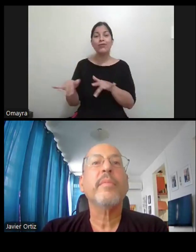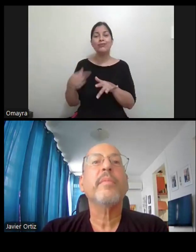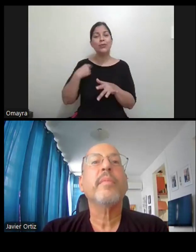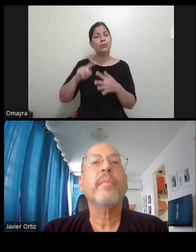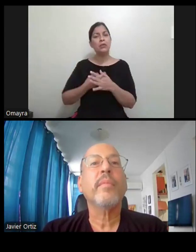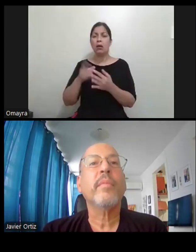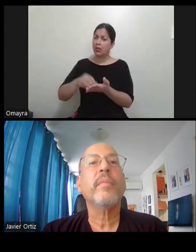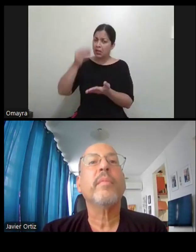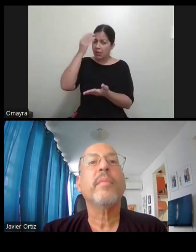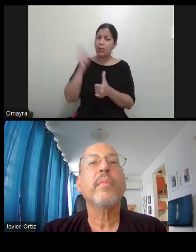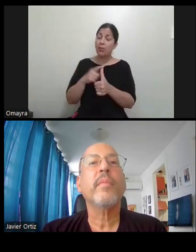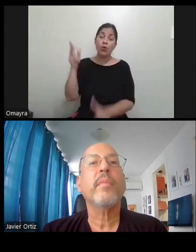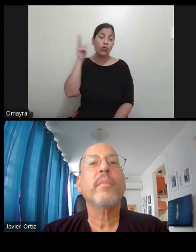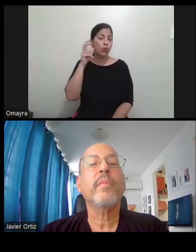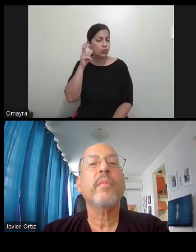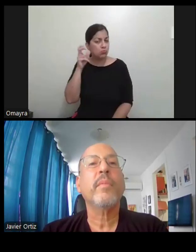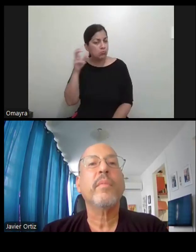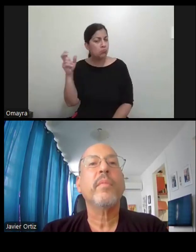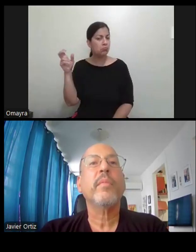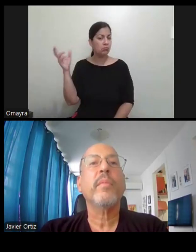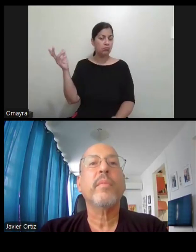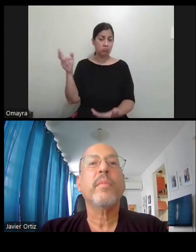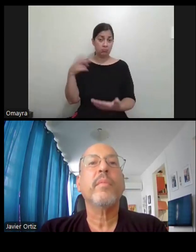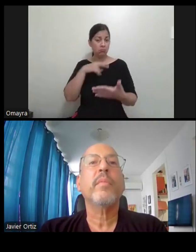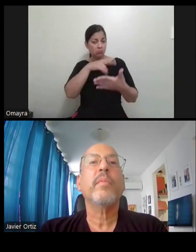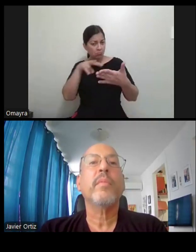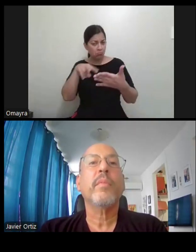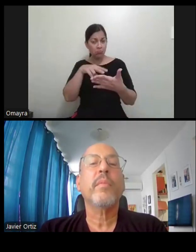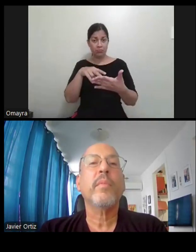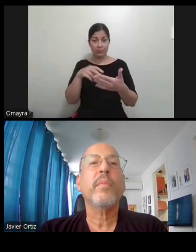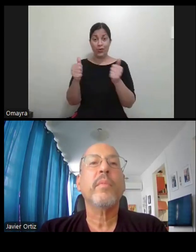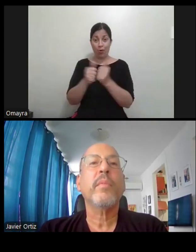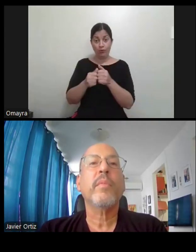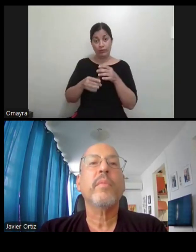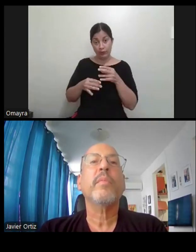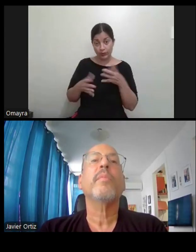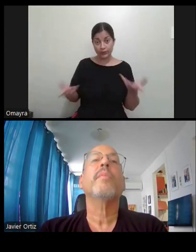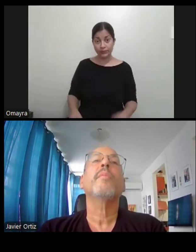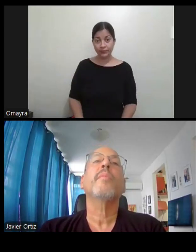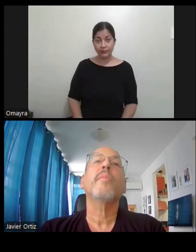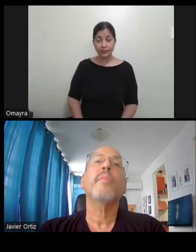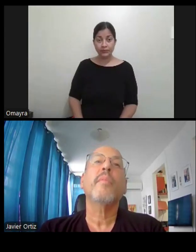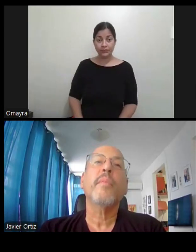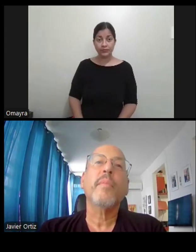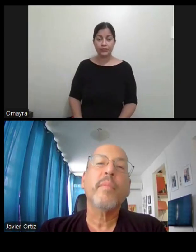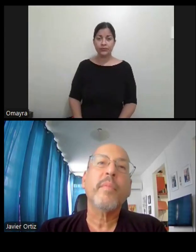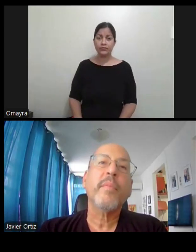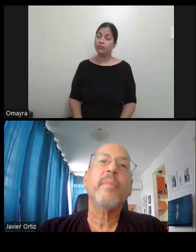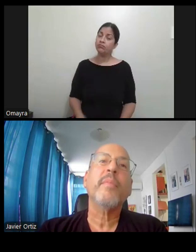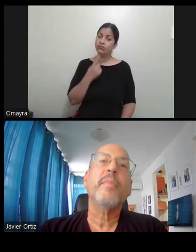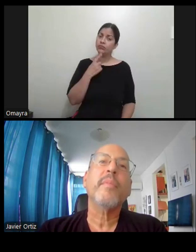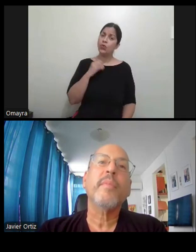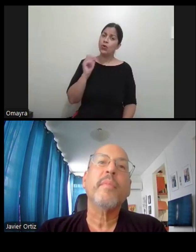así de oído con lo que había aprendido de lectura y solfeo con la flauta dulce. Y él me dijo, creo que